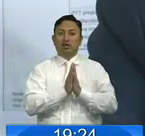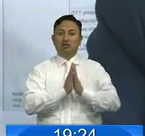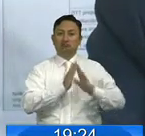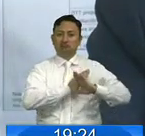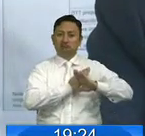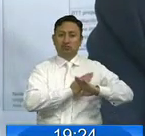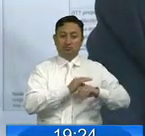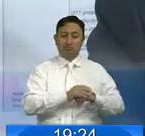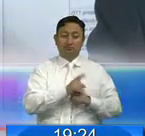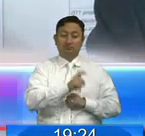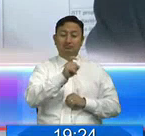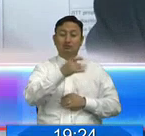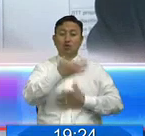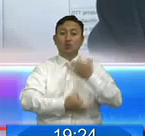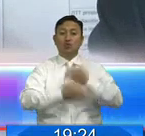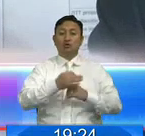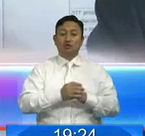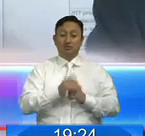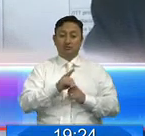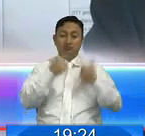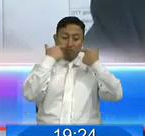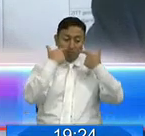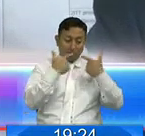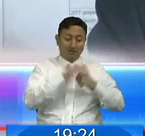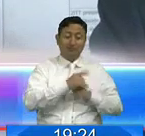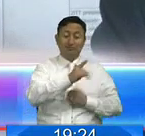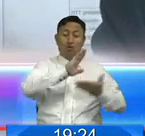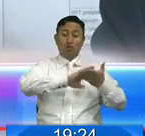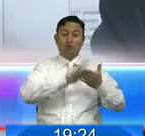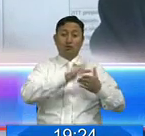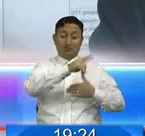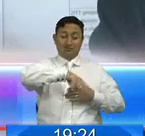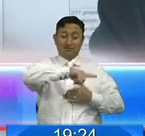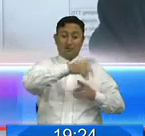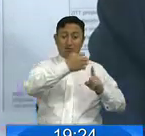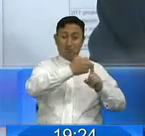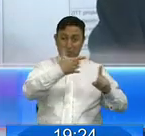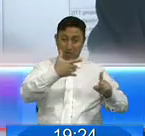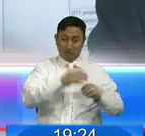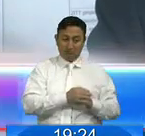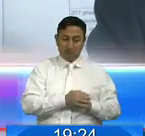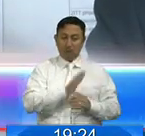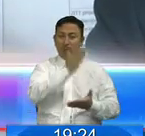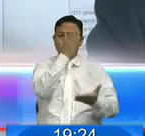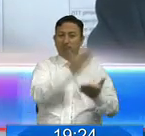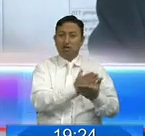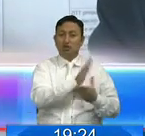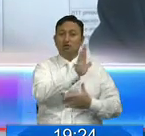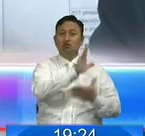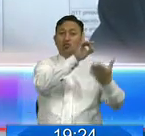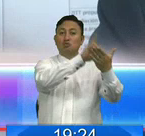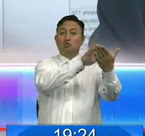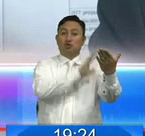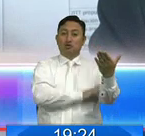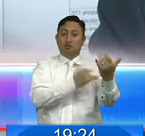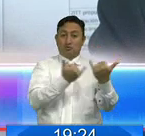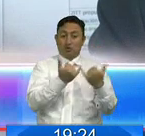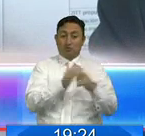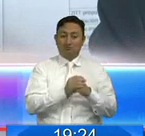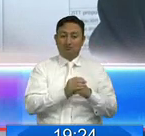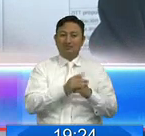exigiendo que el sistema de justicia tutele los derechos de las comunidades afectadas y que ponga un alto a un proyecto que está